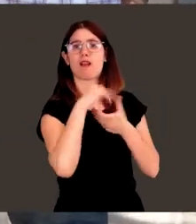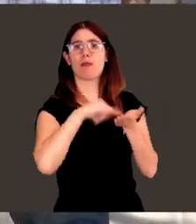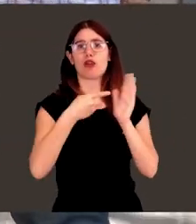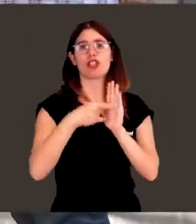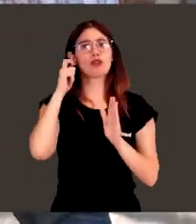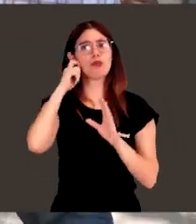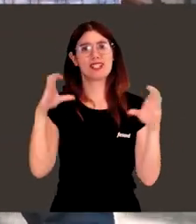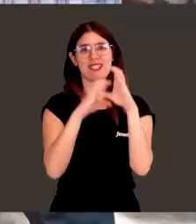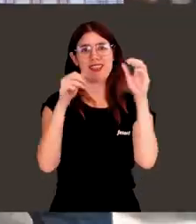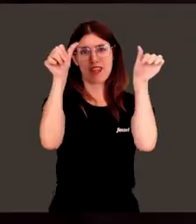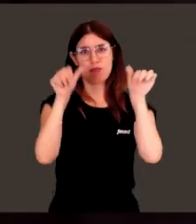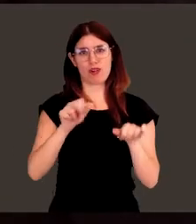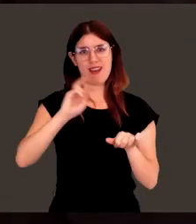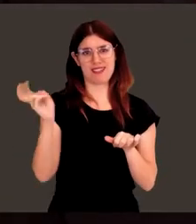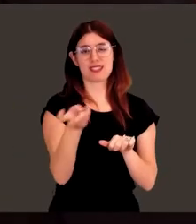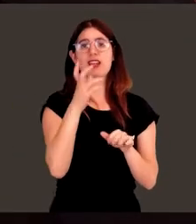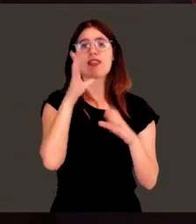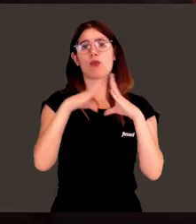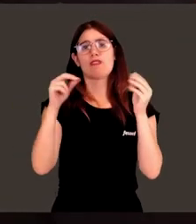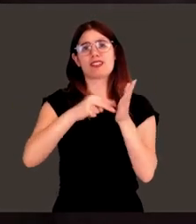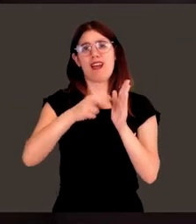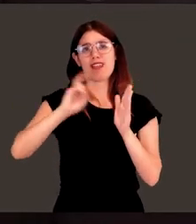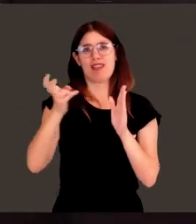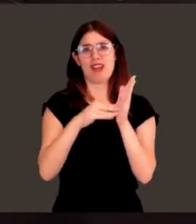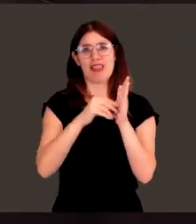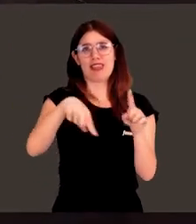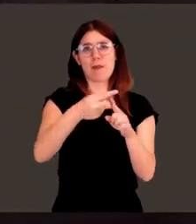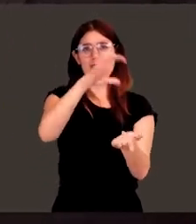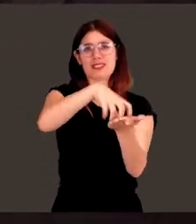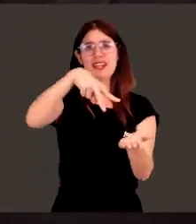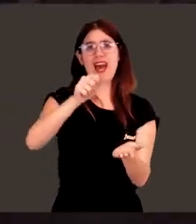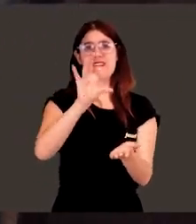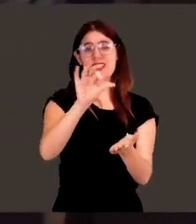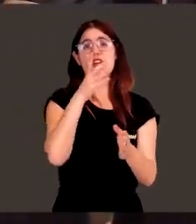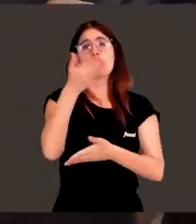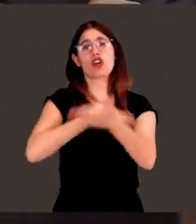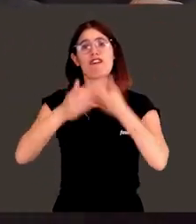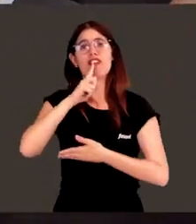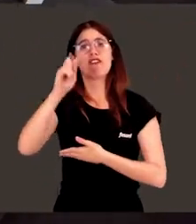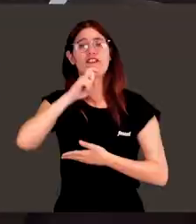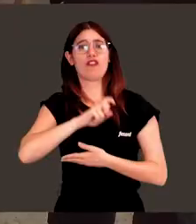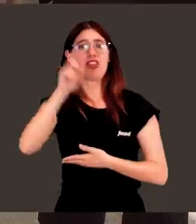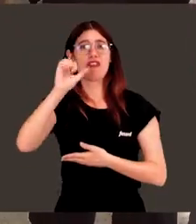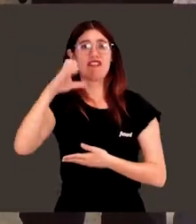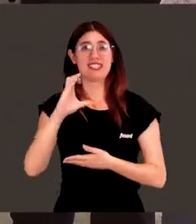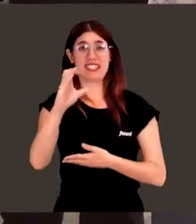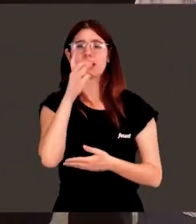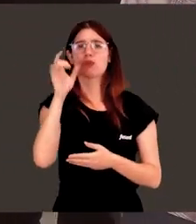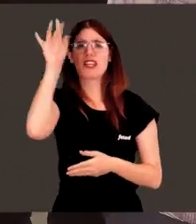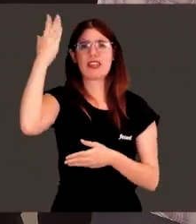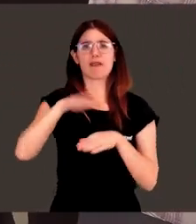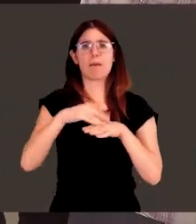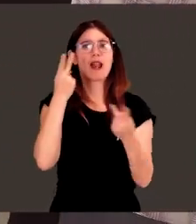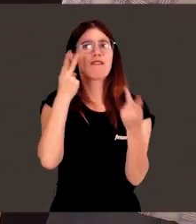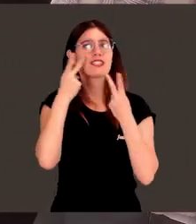Interactivos Mujeres de Ciencia, impulsado por la Universitat Politècnica de València y Las Naves, con la colaboración de la FECID. Una iniciativa que rinde homenaje y visibiliza